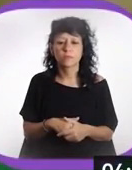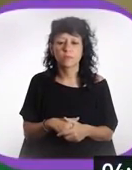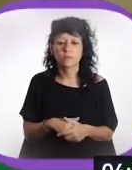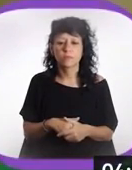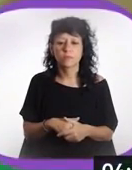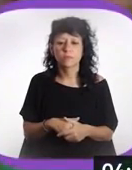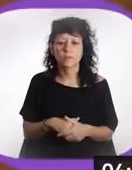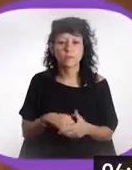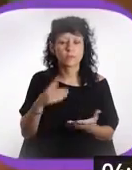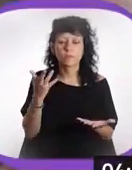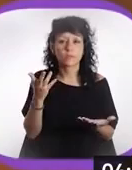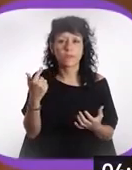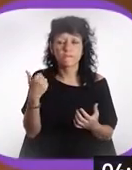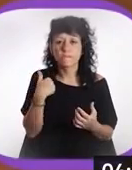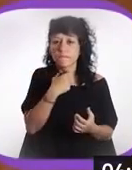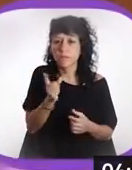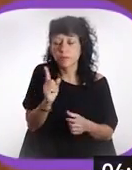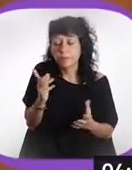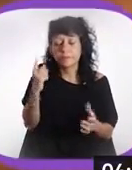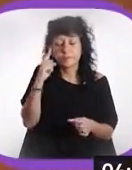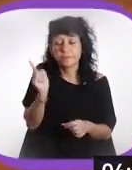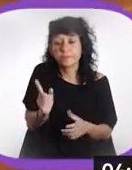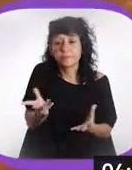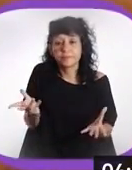Es increíble que vaya a ser esto.